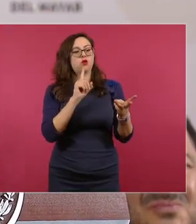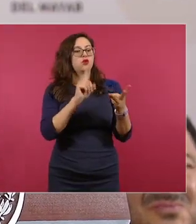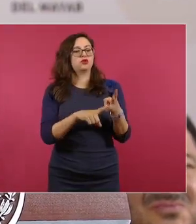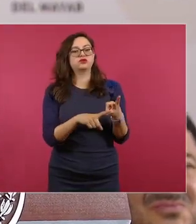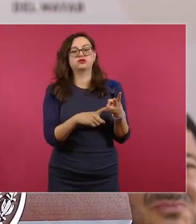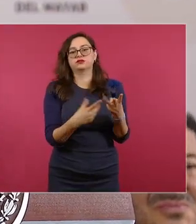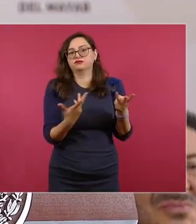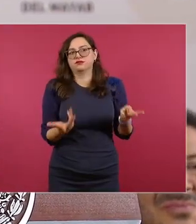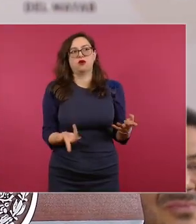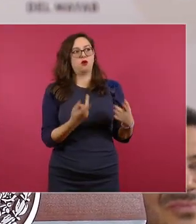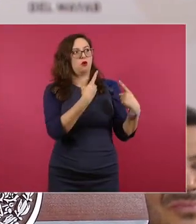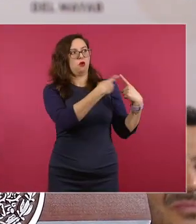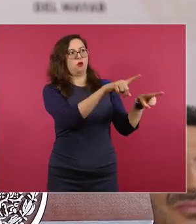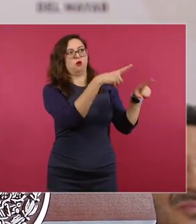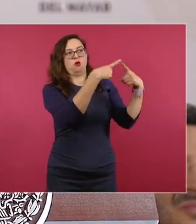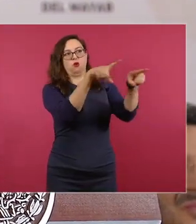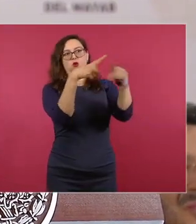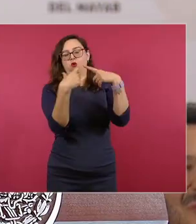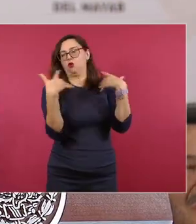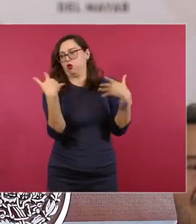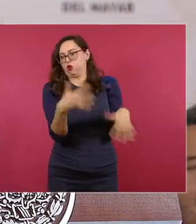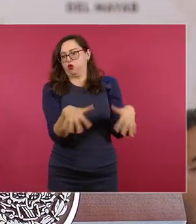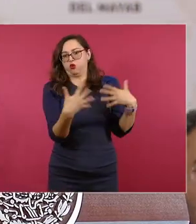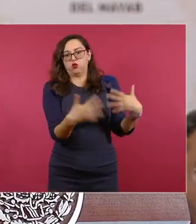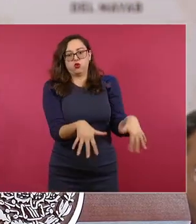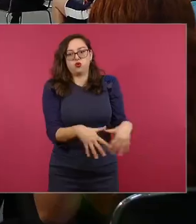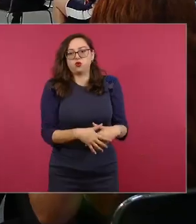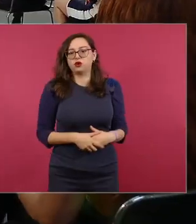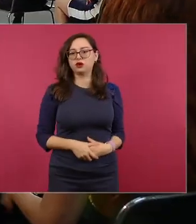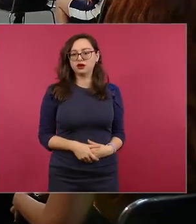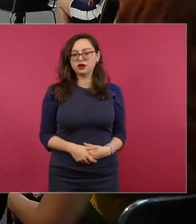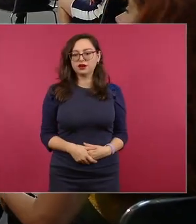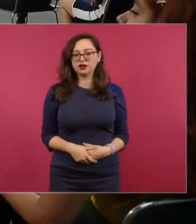Times, y los premios.